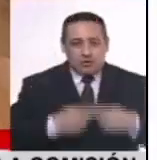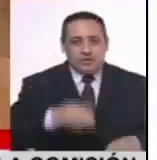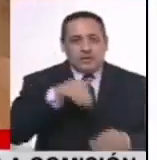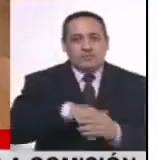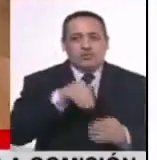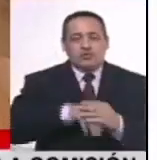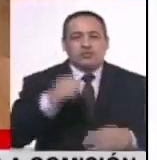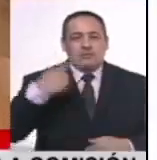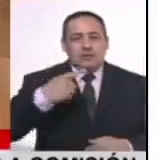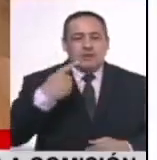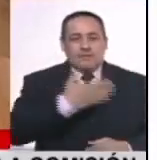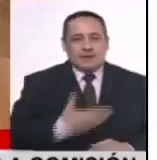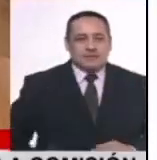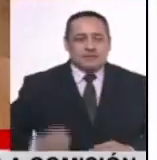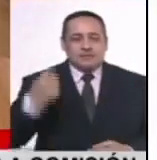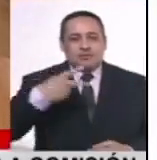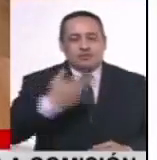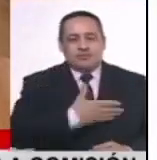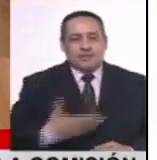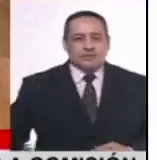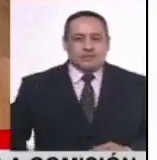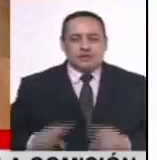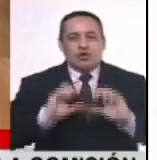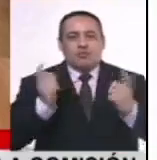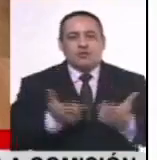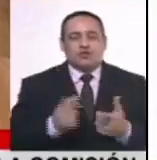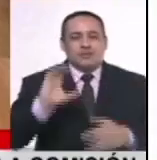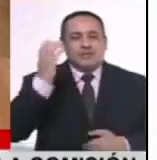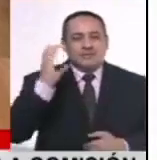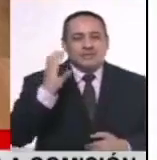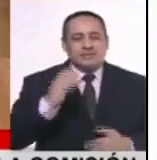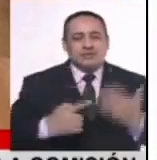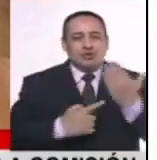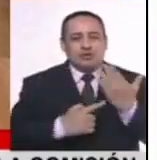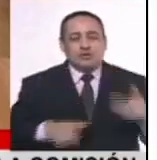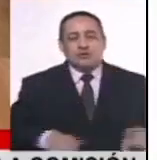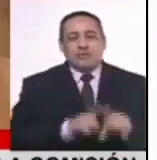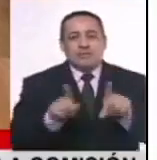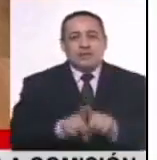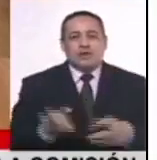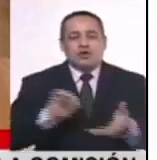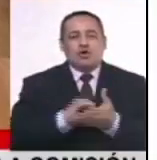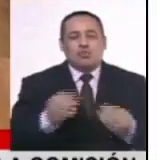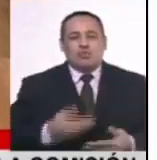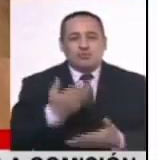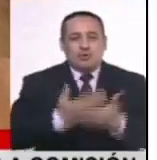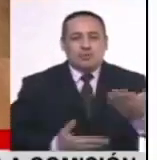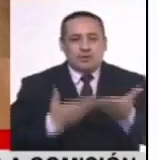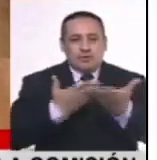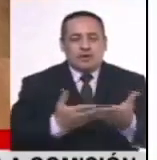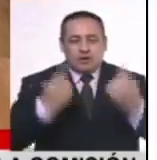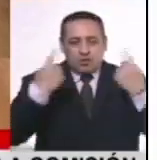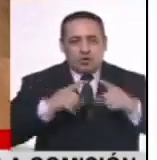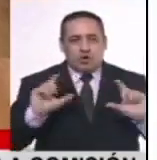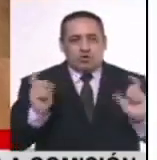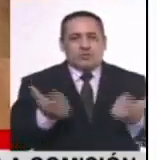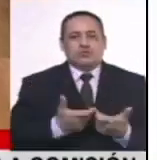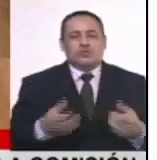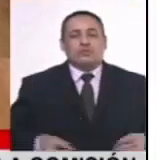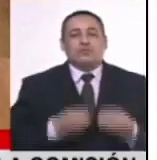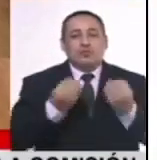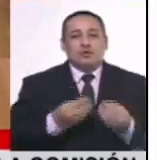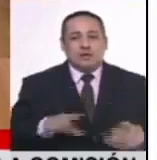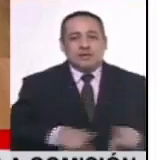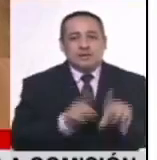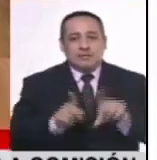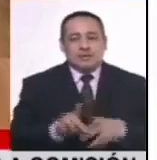presidente, vicepresidente y secretario de la Comisión de Ciencia, Innovación y Tecnología, así como la instalación de la referida comisión, por